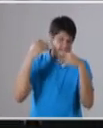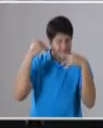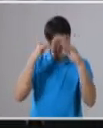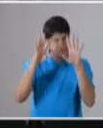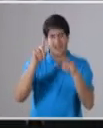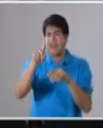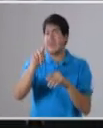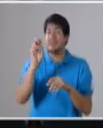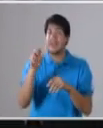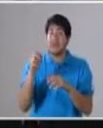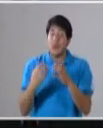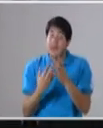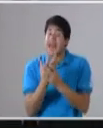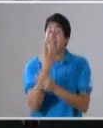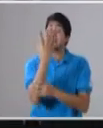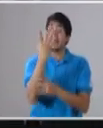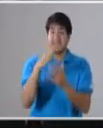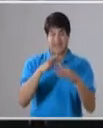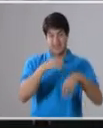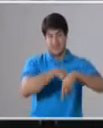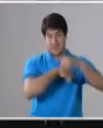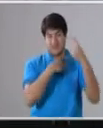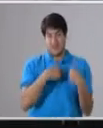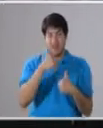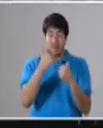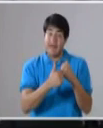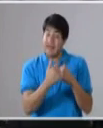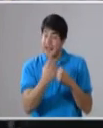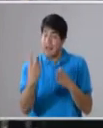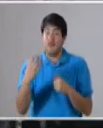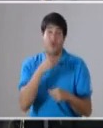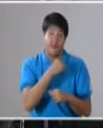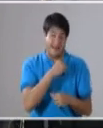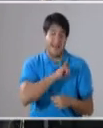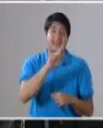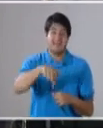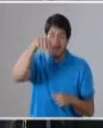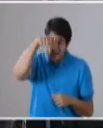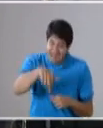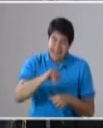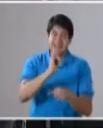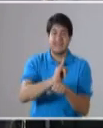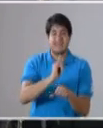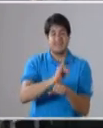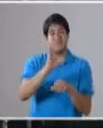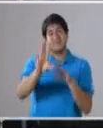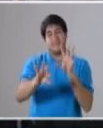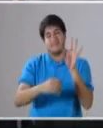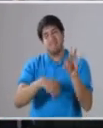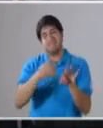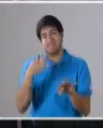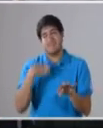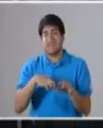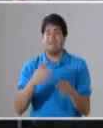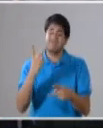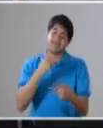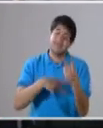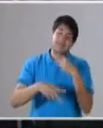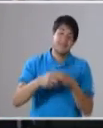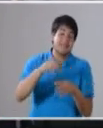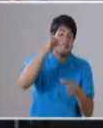tiene que brotar del corazón, querer estar ahí, ¿verdad? Algunos para marcar tarjeta, ya